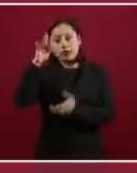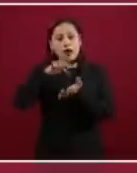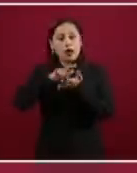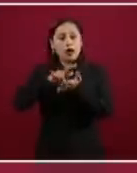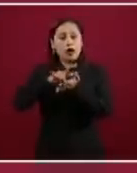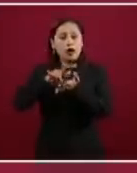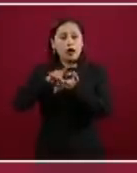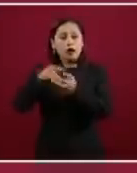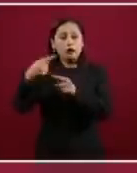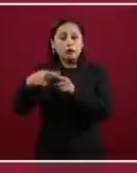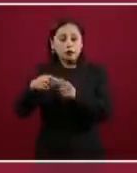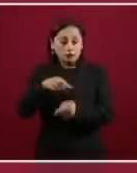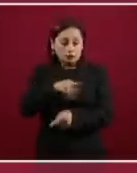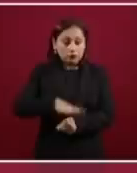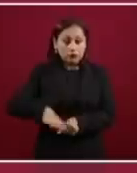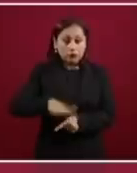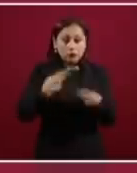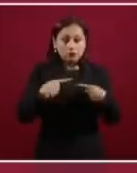arriba.